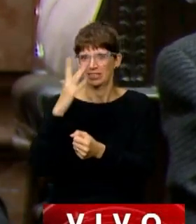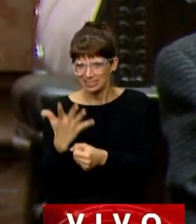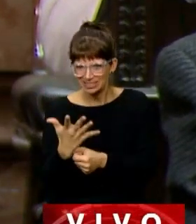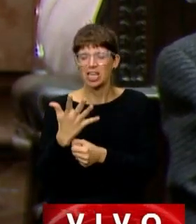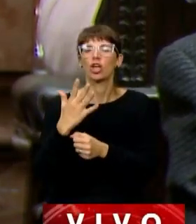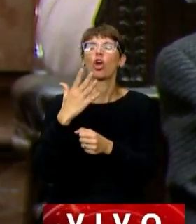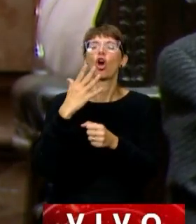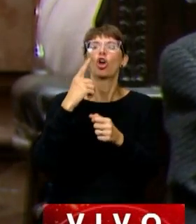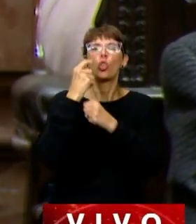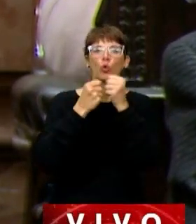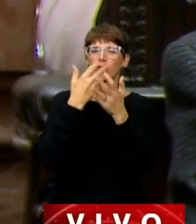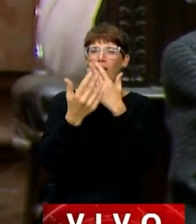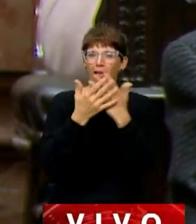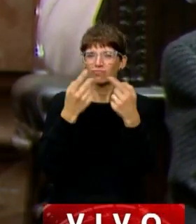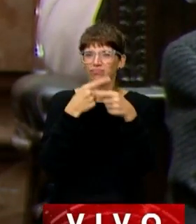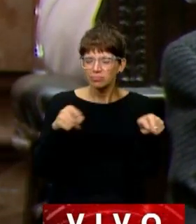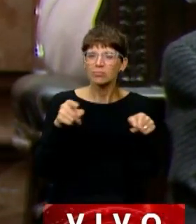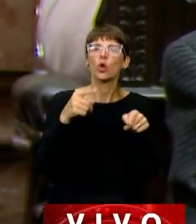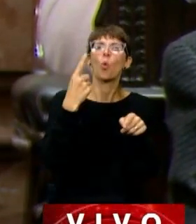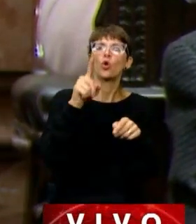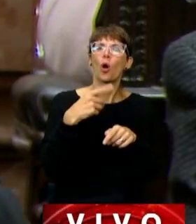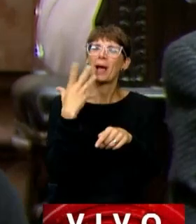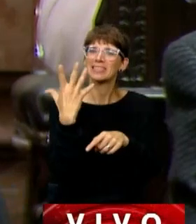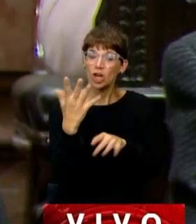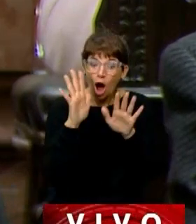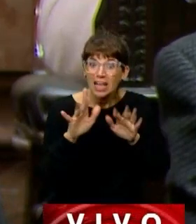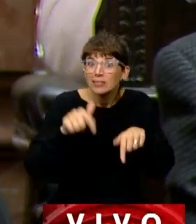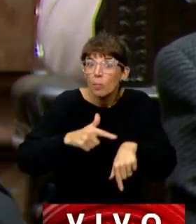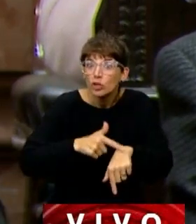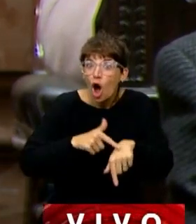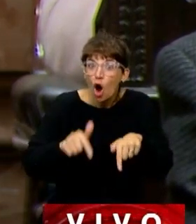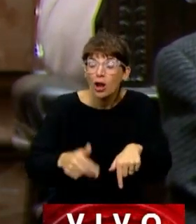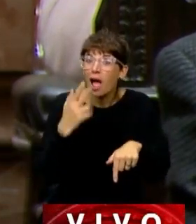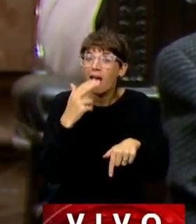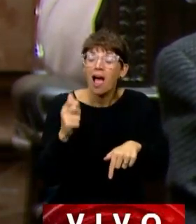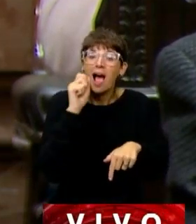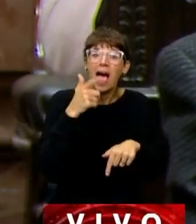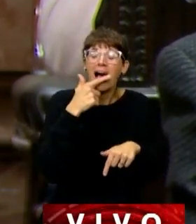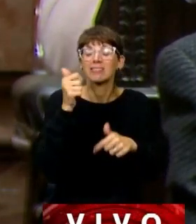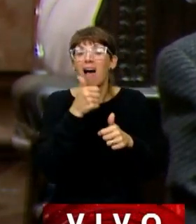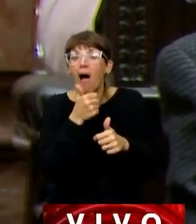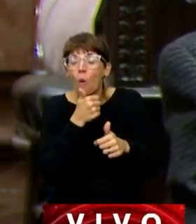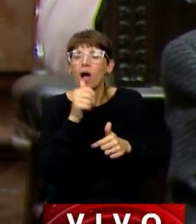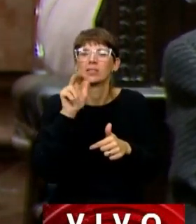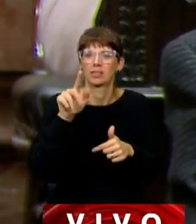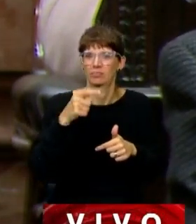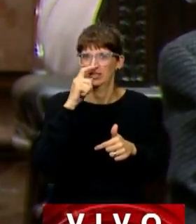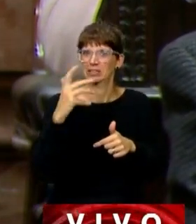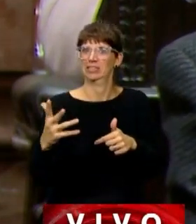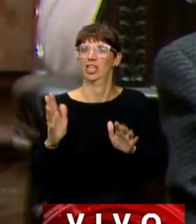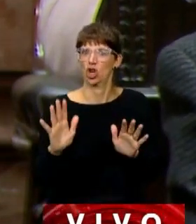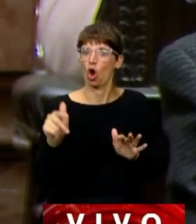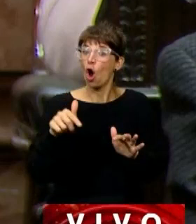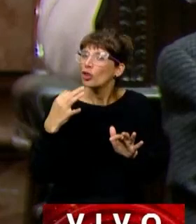0,75, industria manufacturera, 1,5, eso es lo que está vigente, electricidad, gas y agua, 3,75, hoy debería